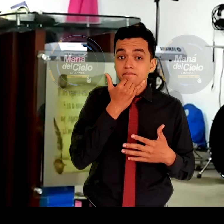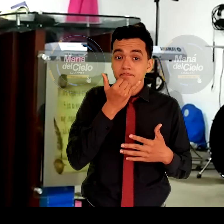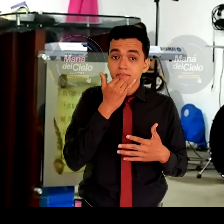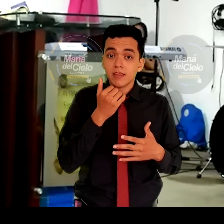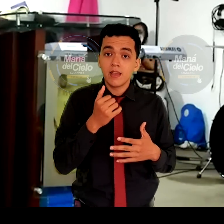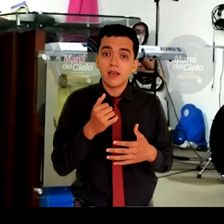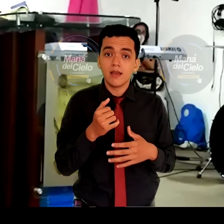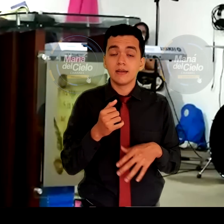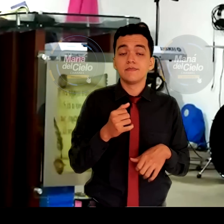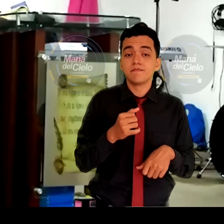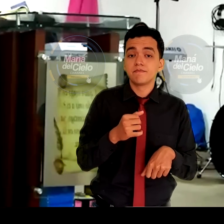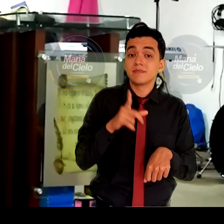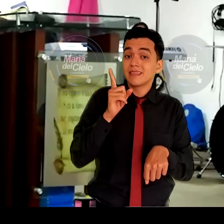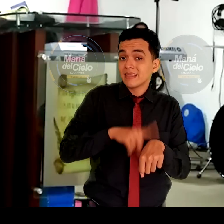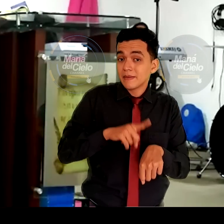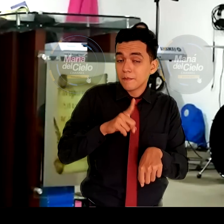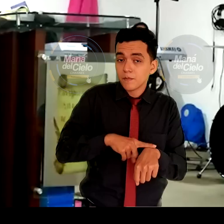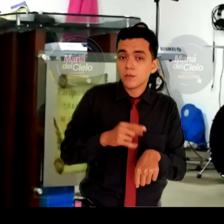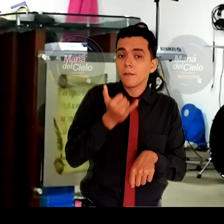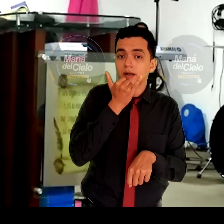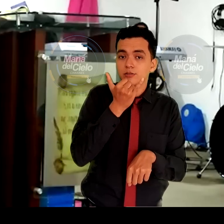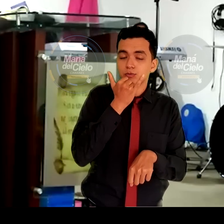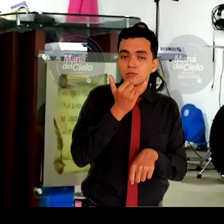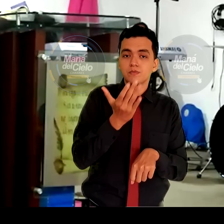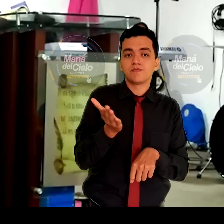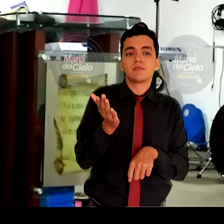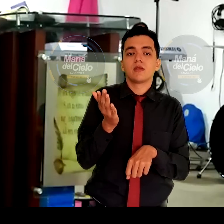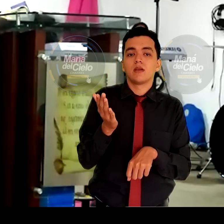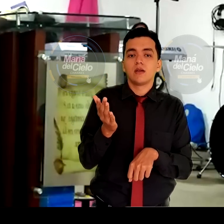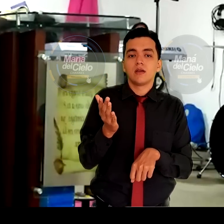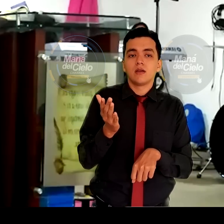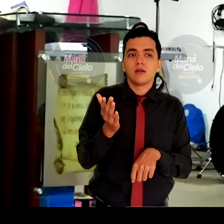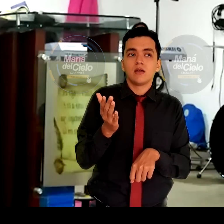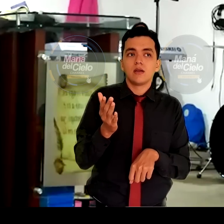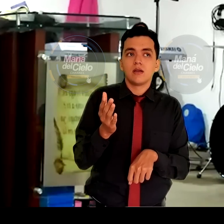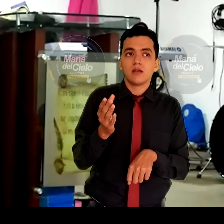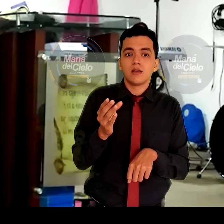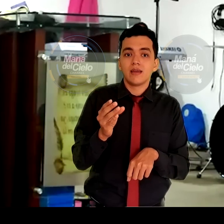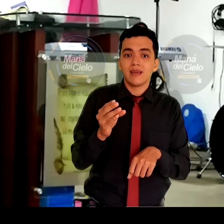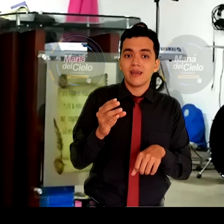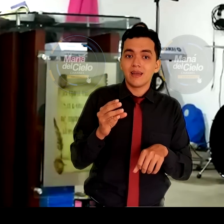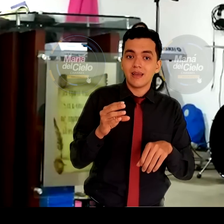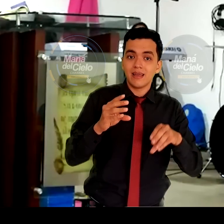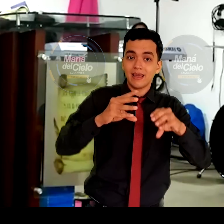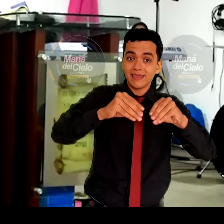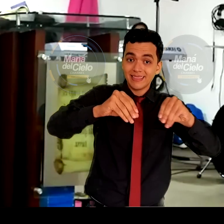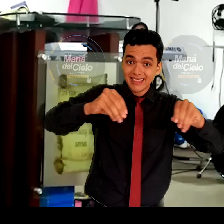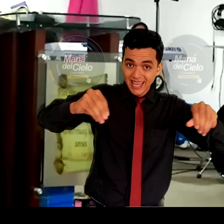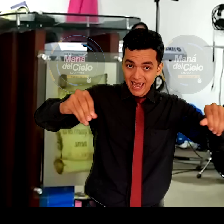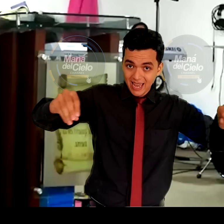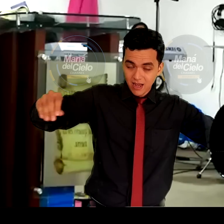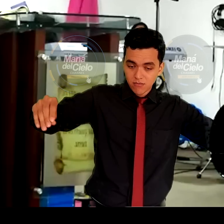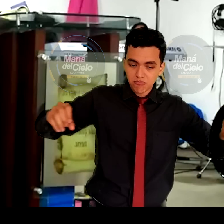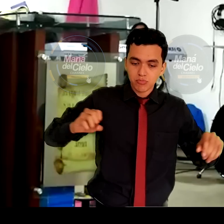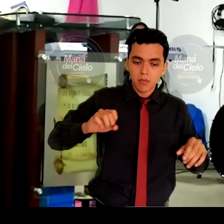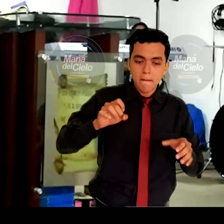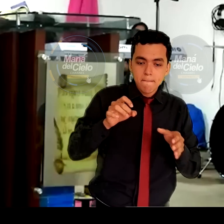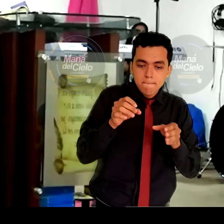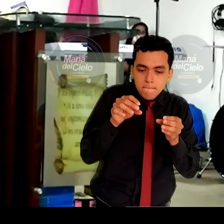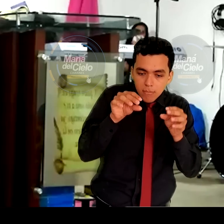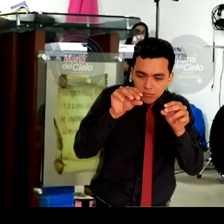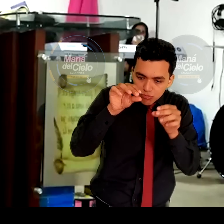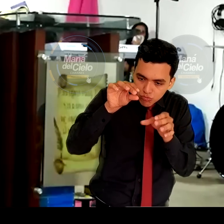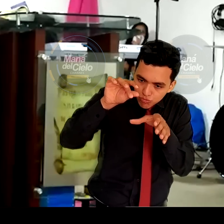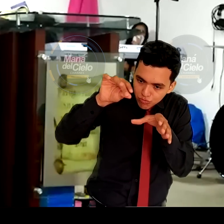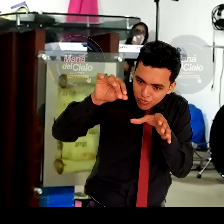a los pocos días, una mañana fueron a mirar y la siembra le apareció cizaña.